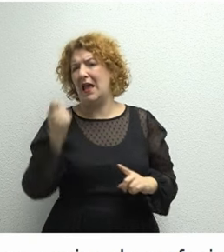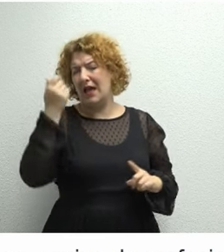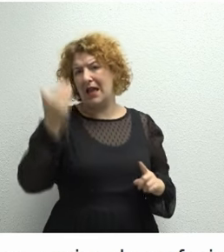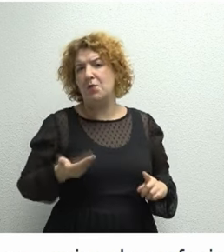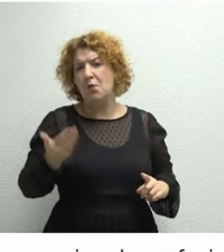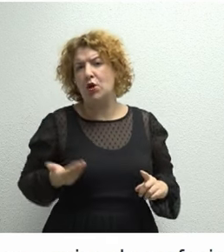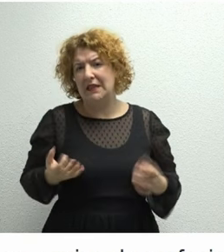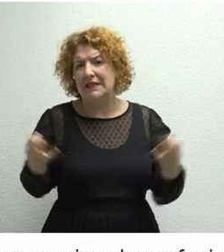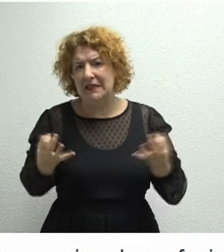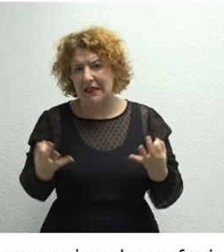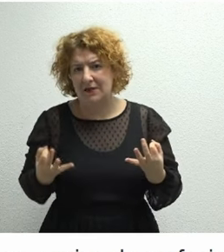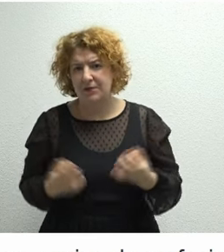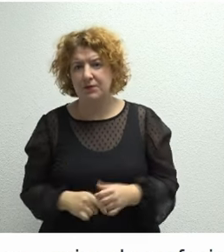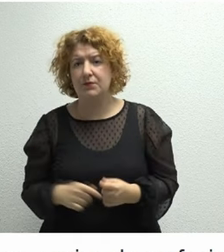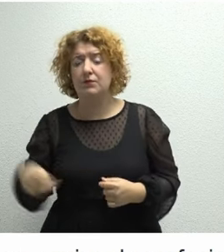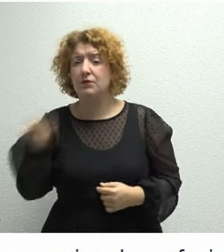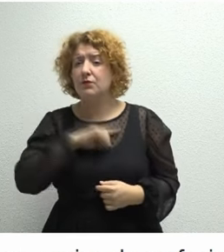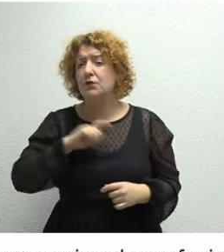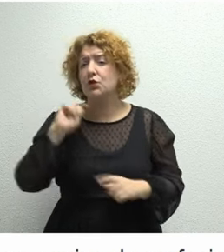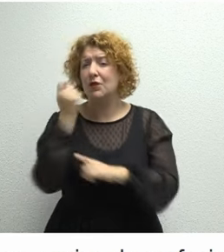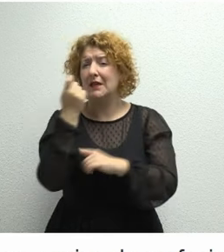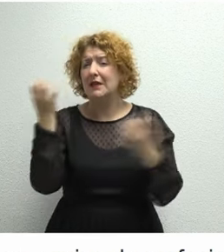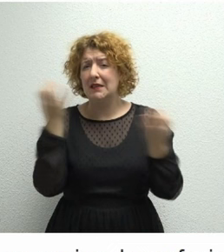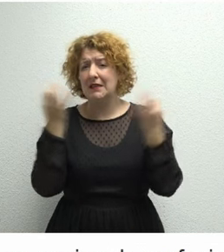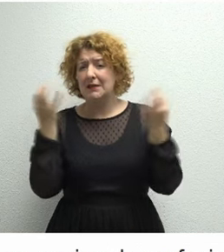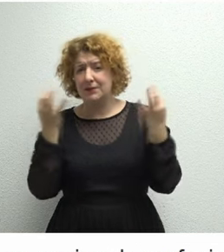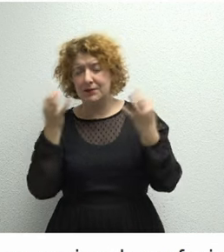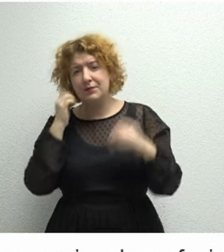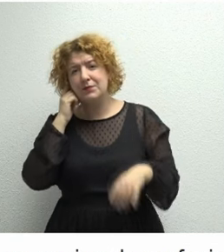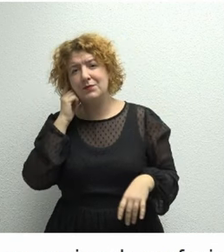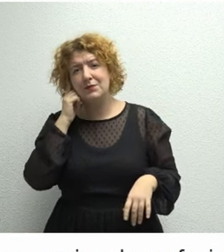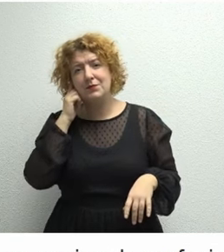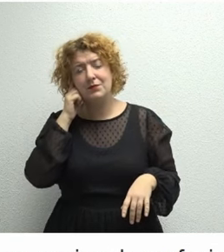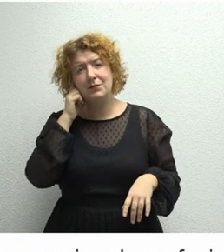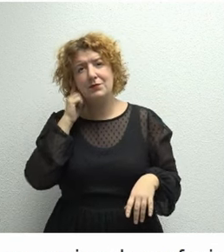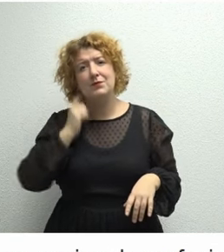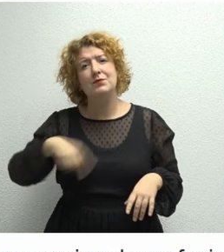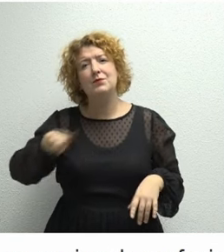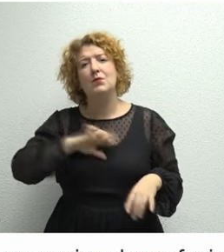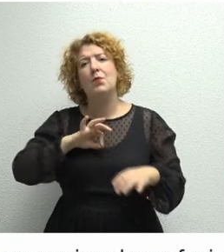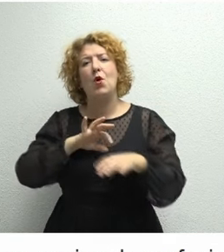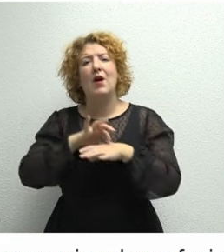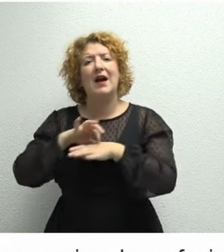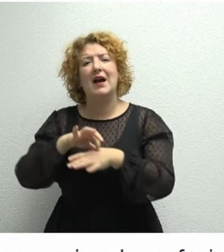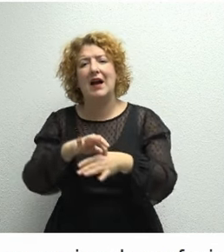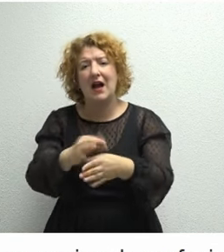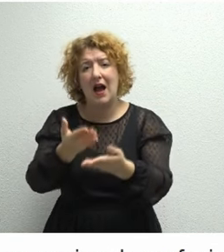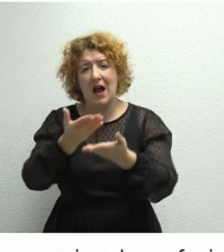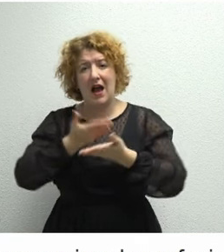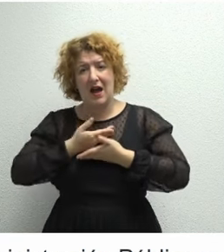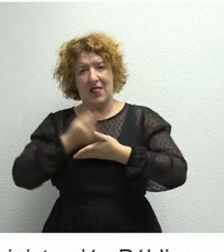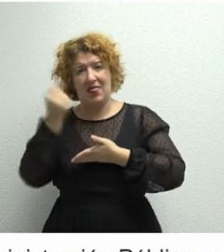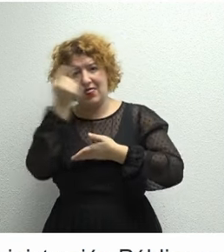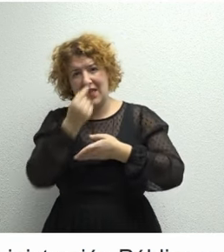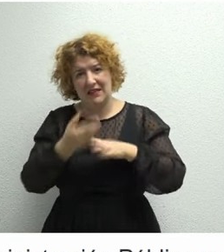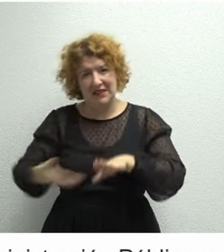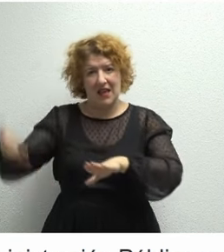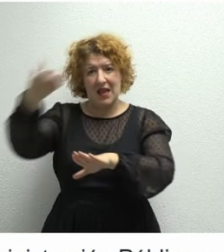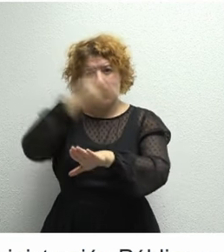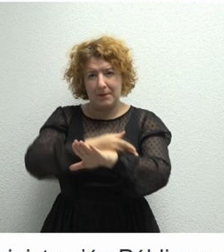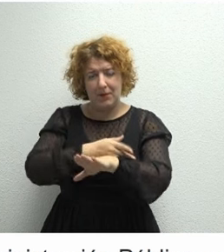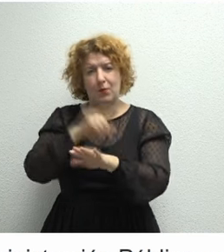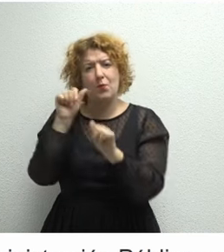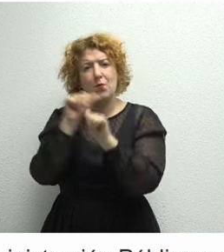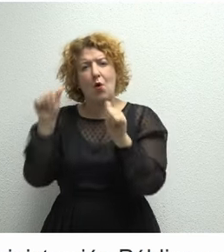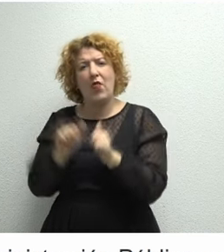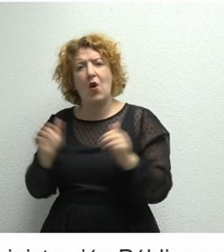es que logramos eh de alguna manera en un que se diseñara una hoja de ruta y un modelo de atención para